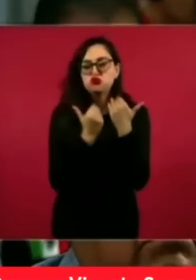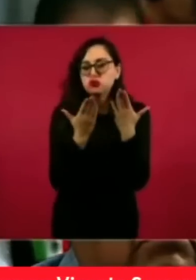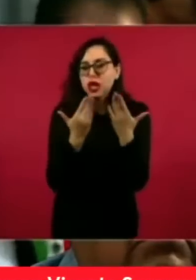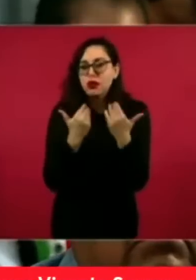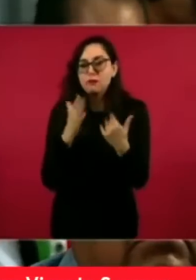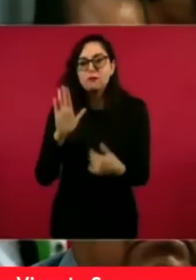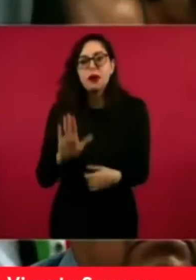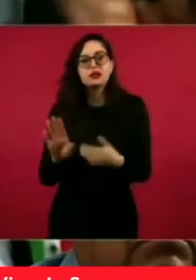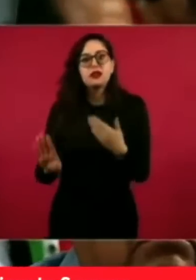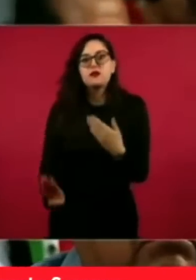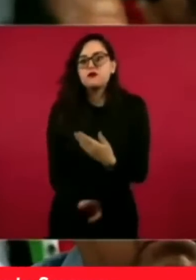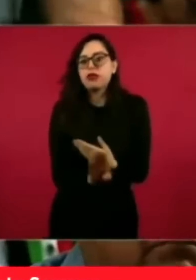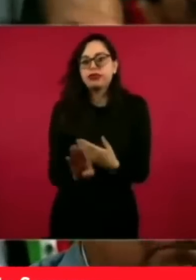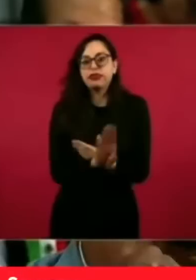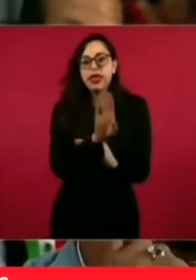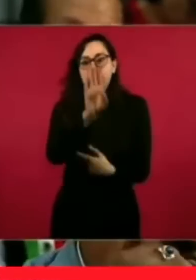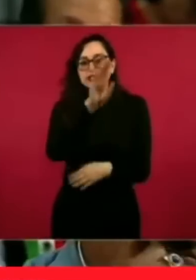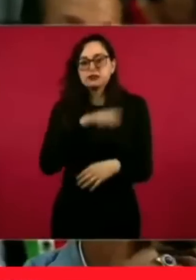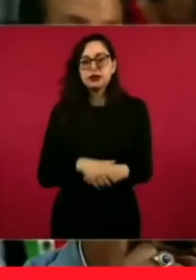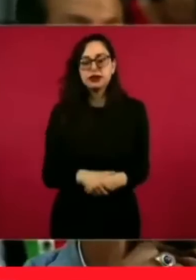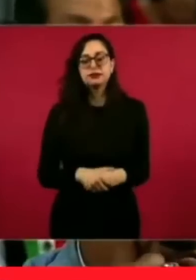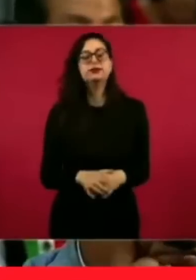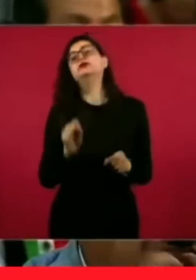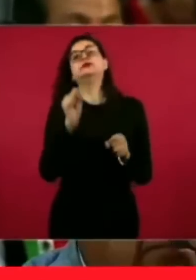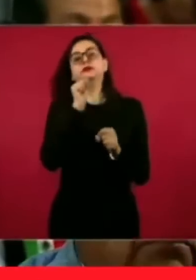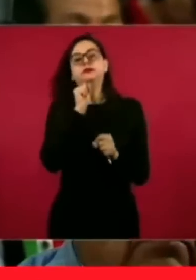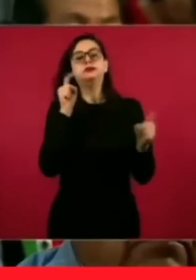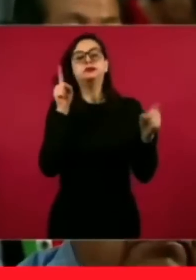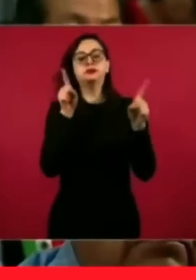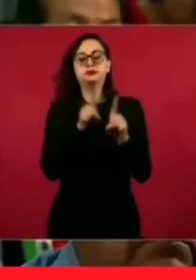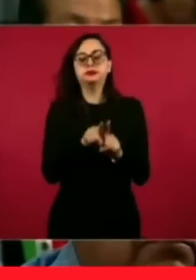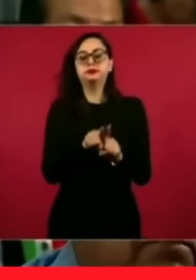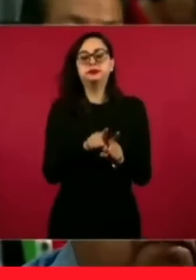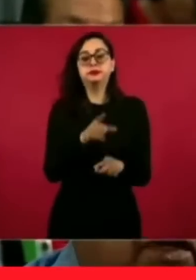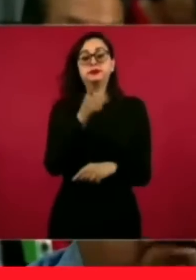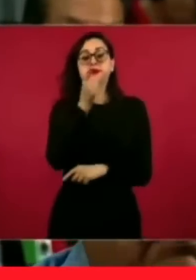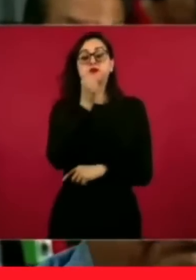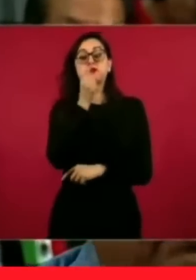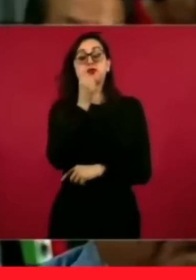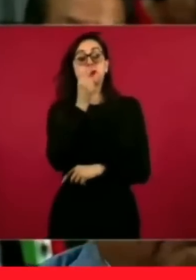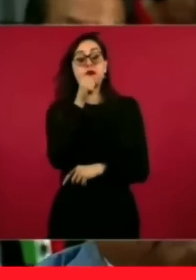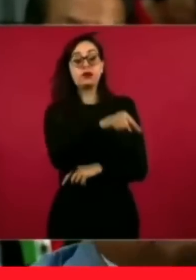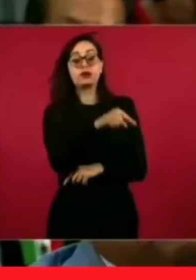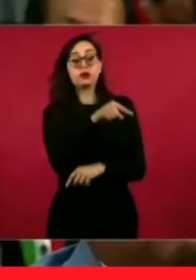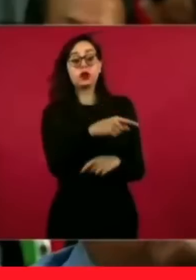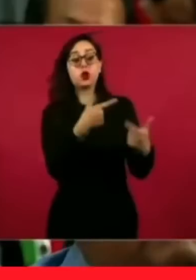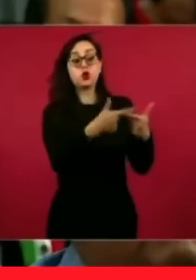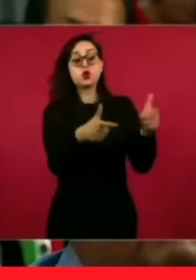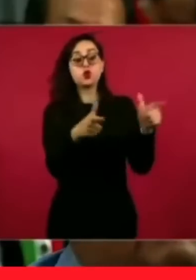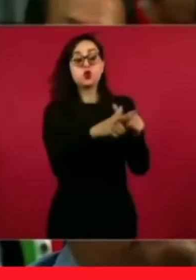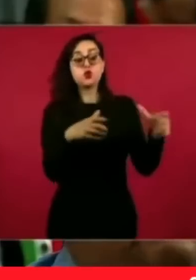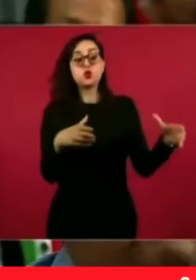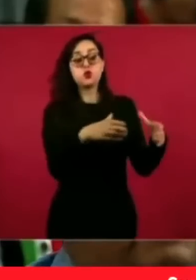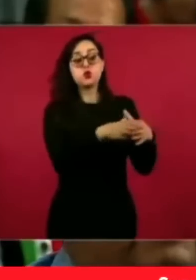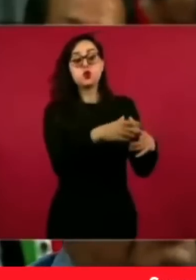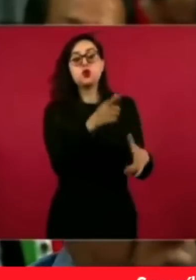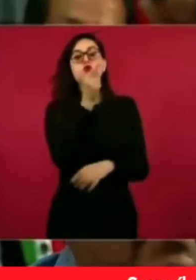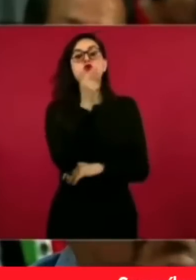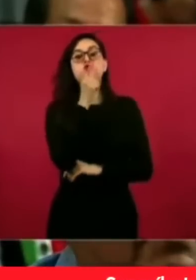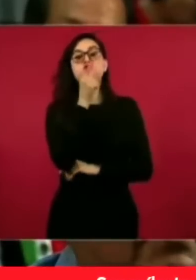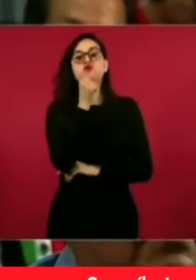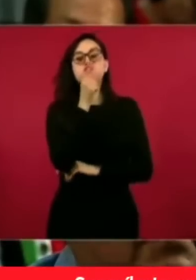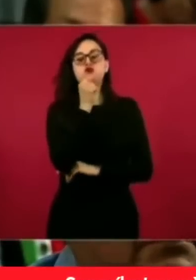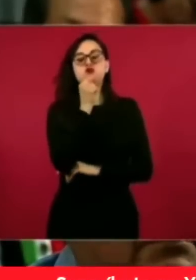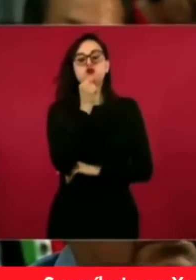las ejecuciones extrajudiciales con la policía que él tenía, el Grupo Operativo Especial Los Gopes y